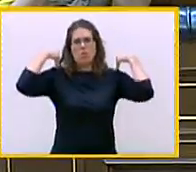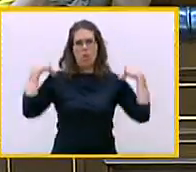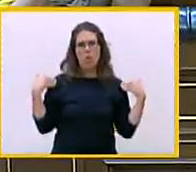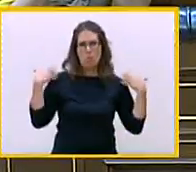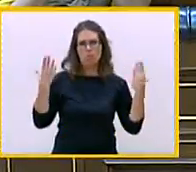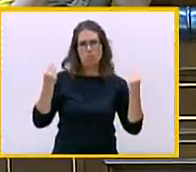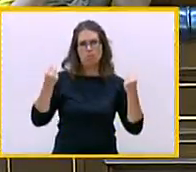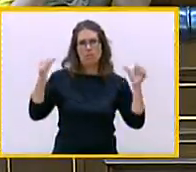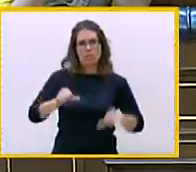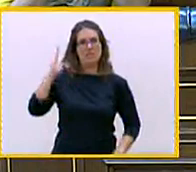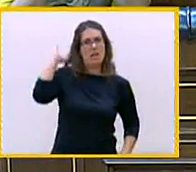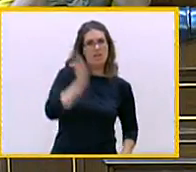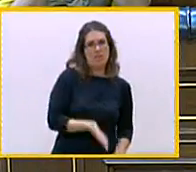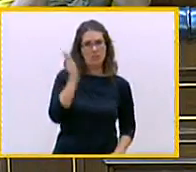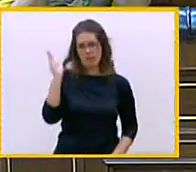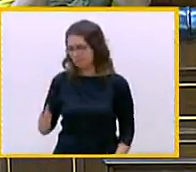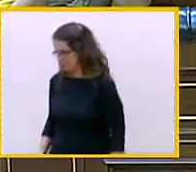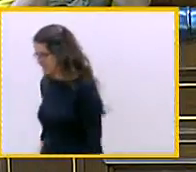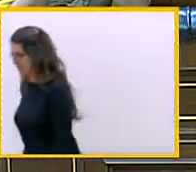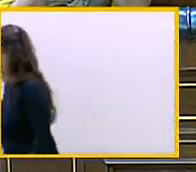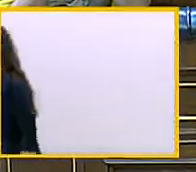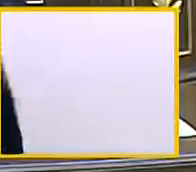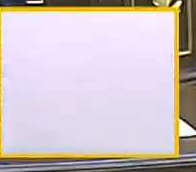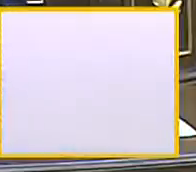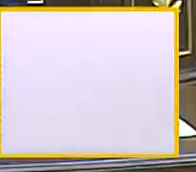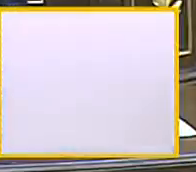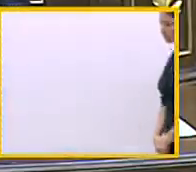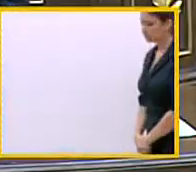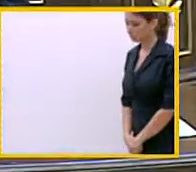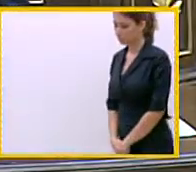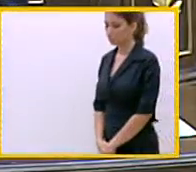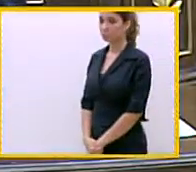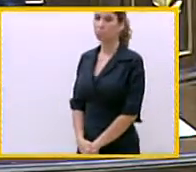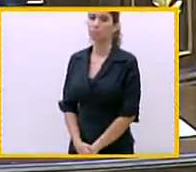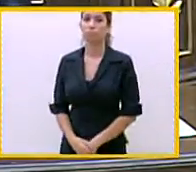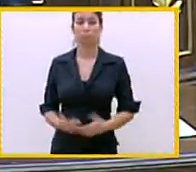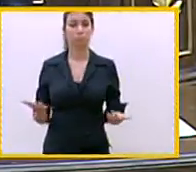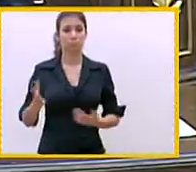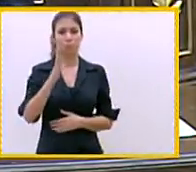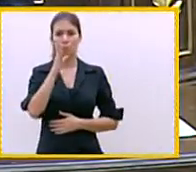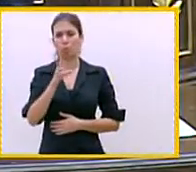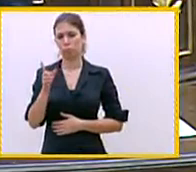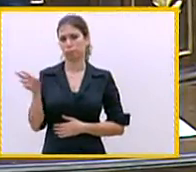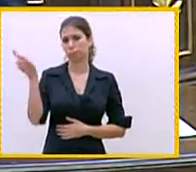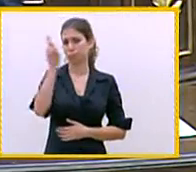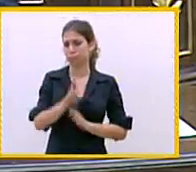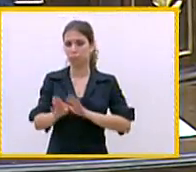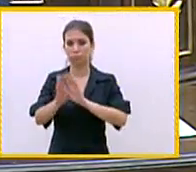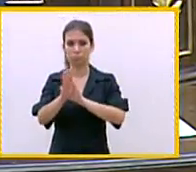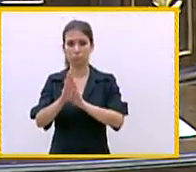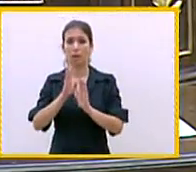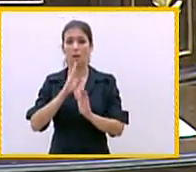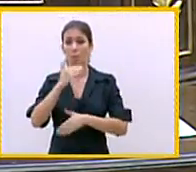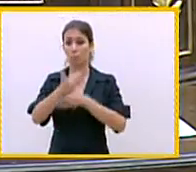crisis. Y para eso tenemos que preservar y perseverar en el proceso de